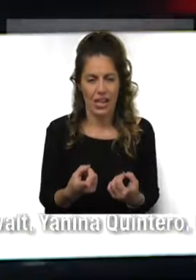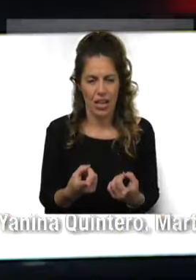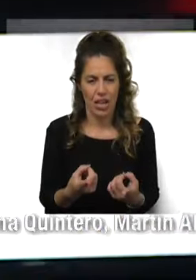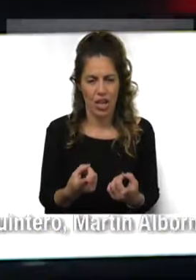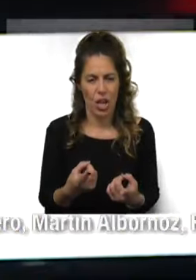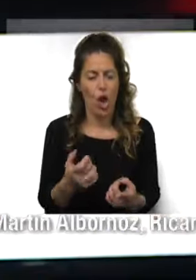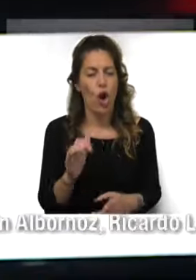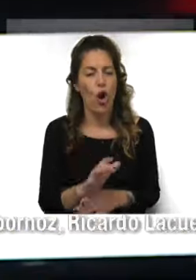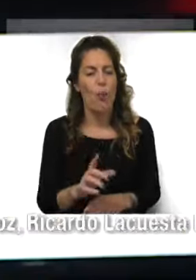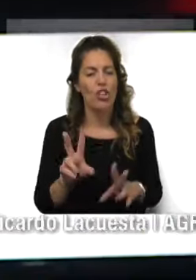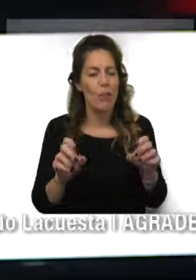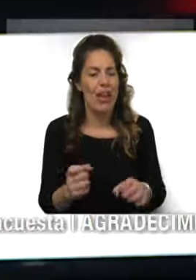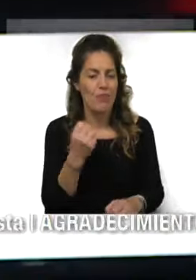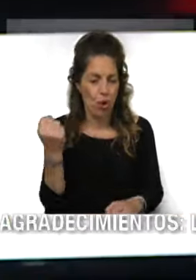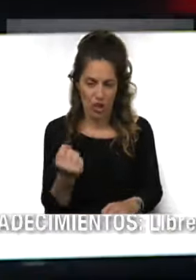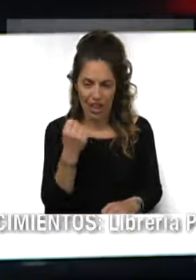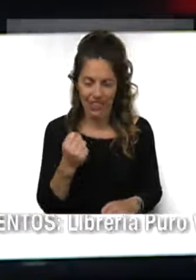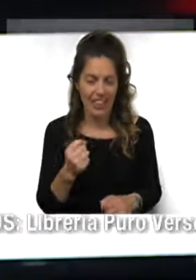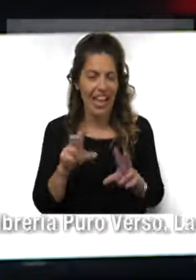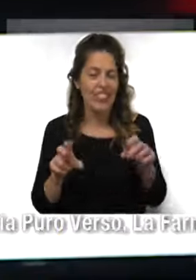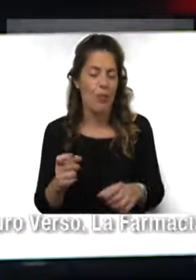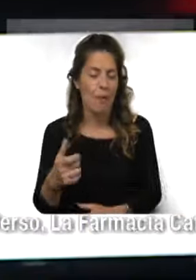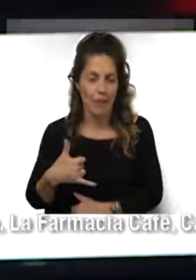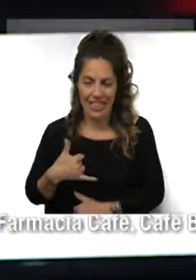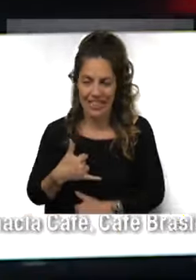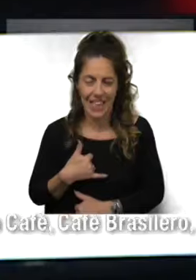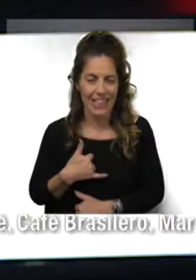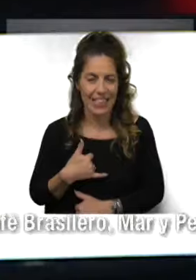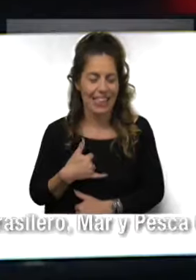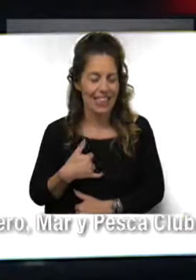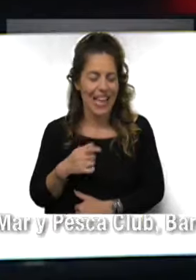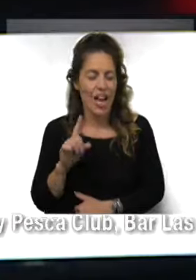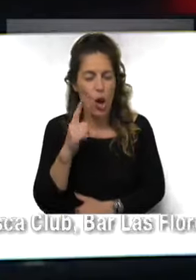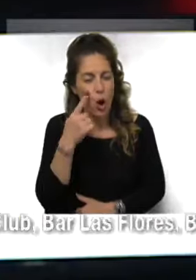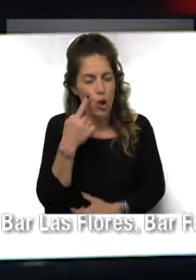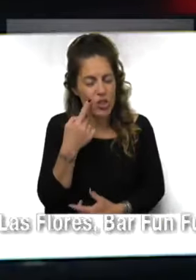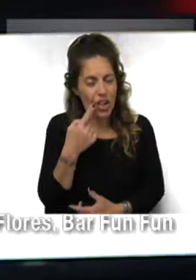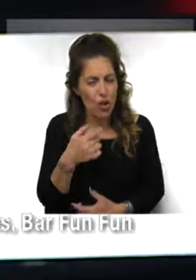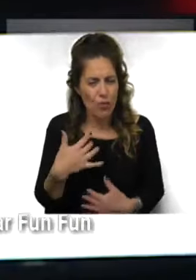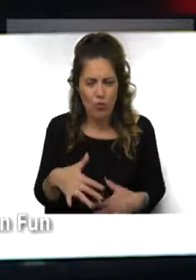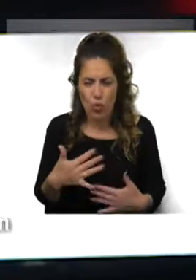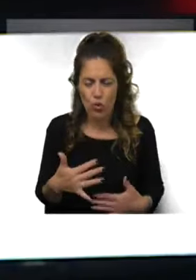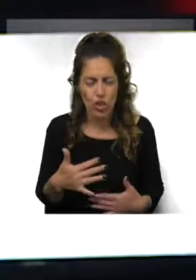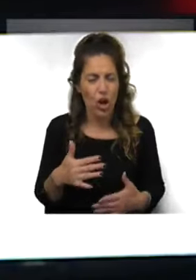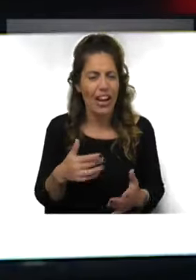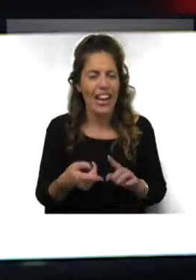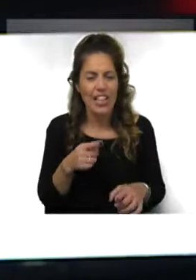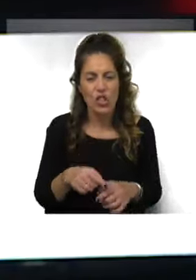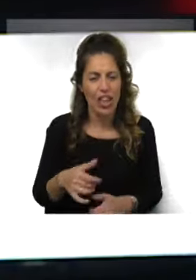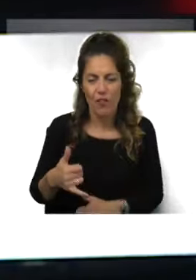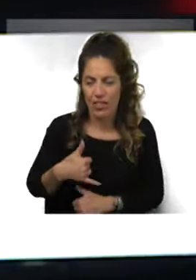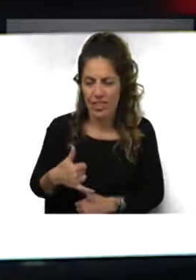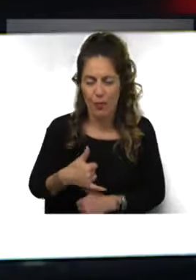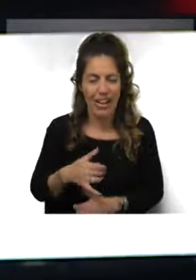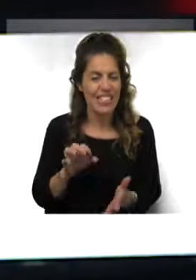como tema importante el tema militar el desconocimiento es brutal acerca de las fuerzas armadas en el